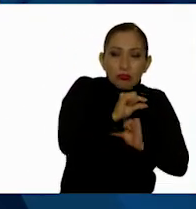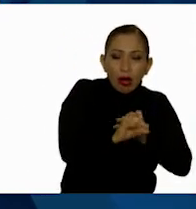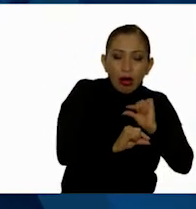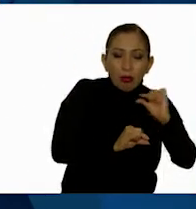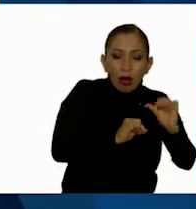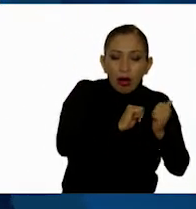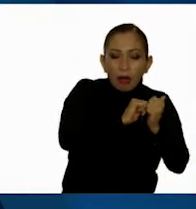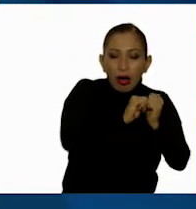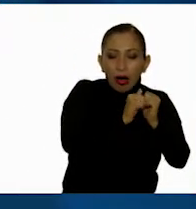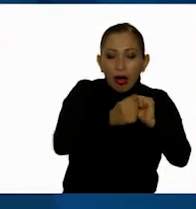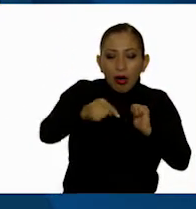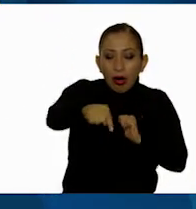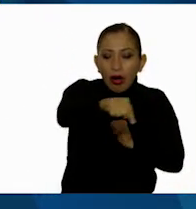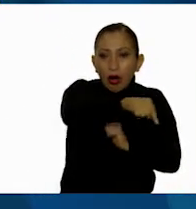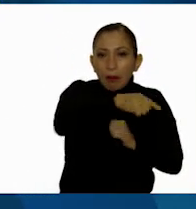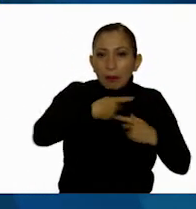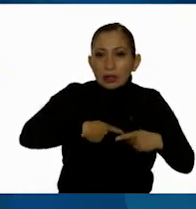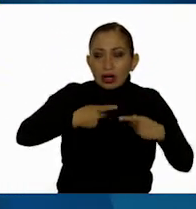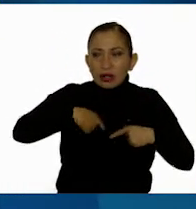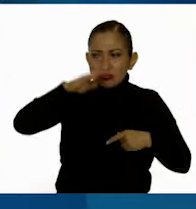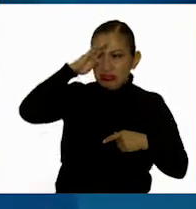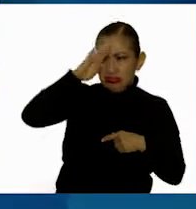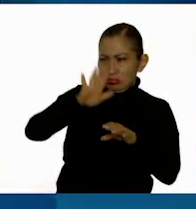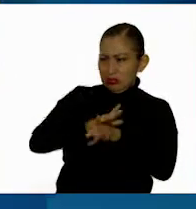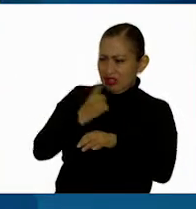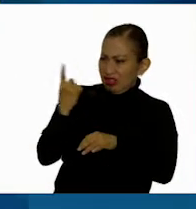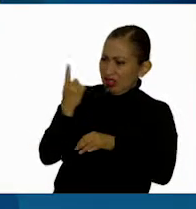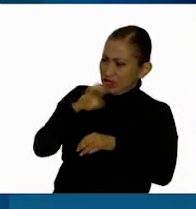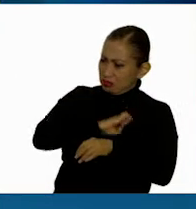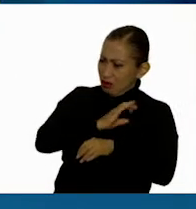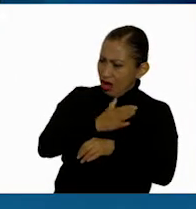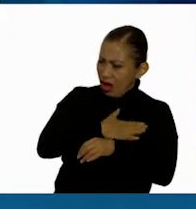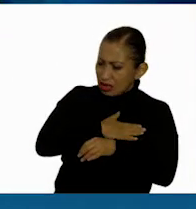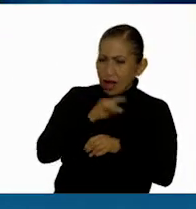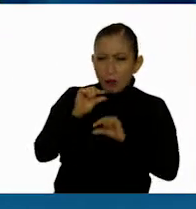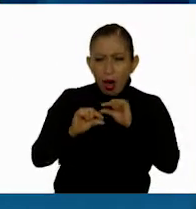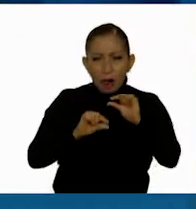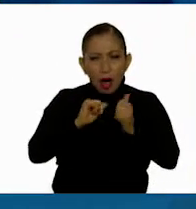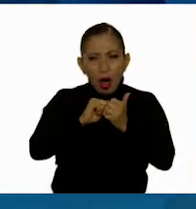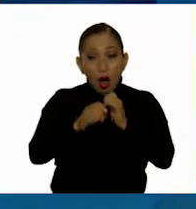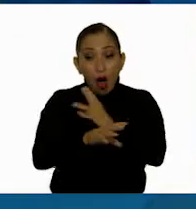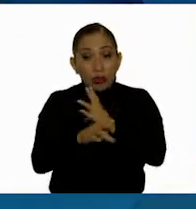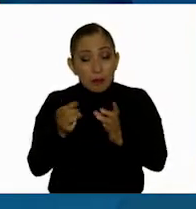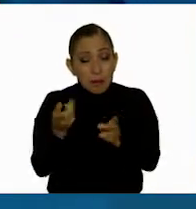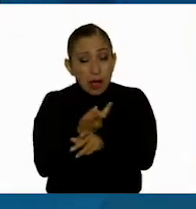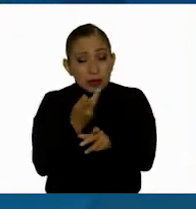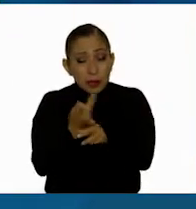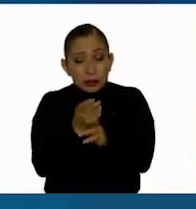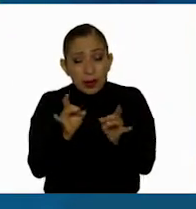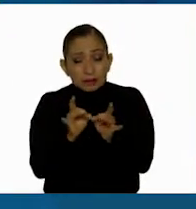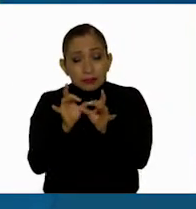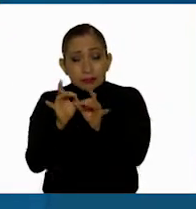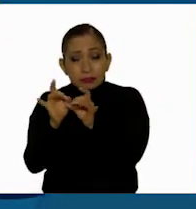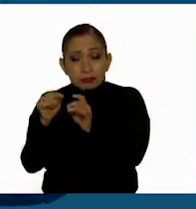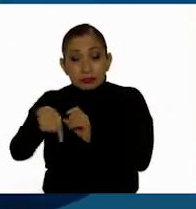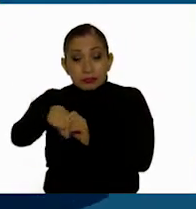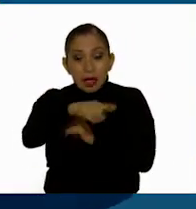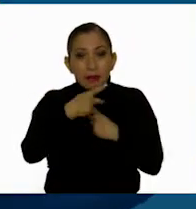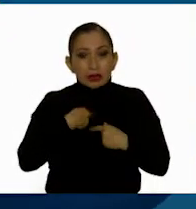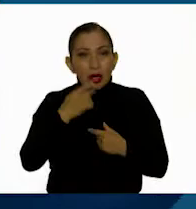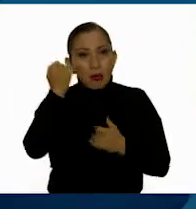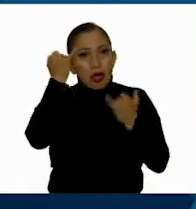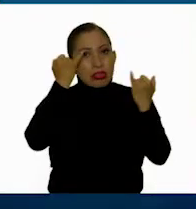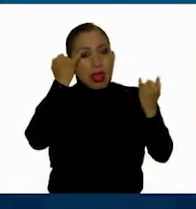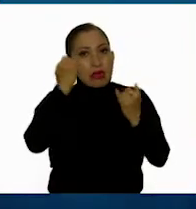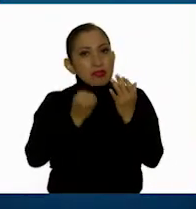de reflexión individual y colectiva y de la confluencia de una serie de factores que llevaron a este territorio y sus habitantes a nuevas